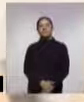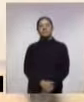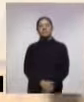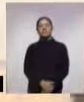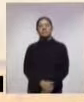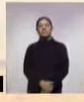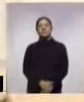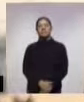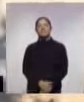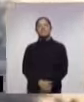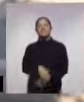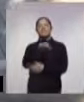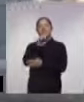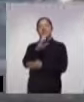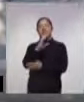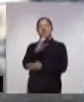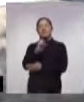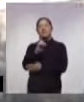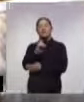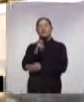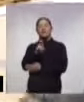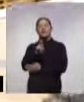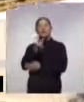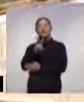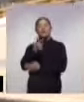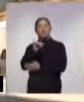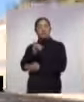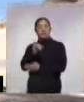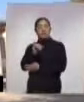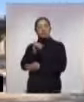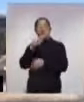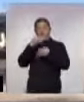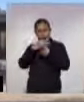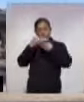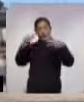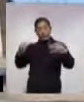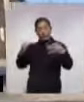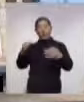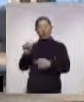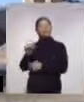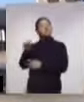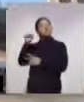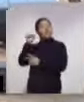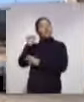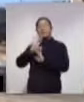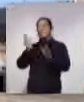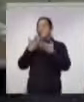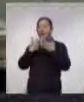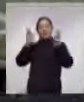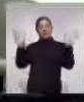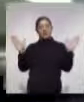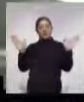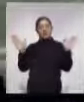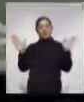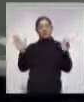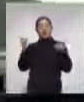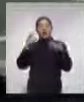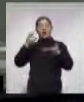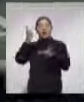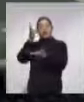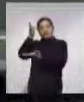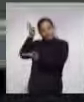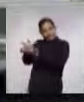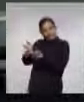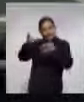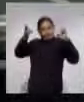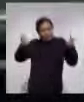La Secretaría de Obras Públicas, Desarrollo Urbano y Vivienda informó que desde este fin de semana se abrieron a la circulación los carriles del puente